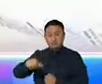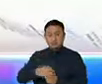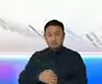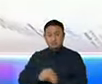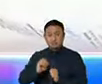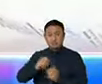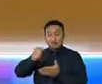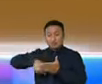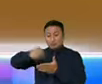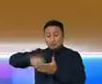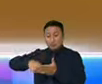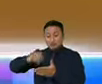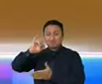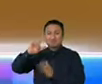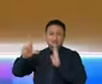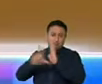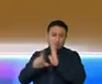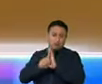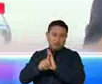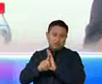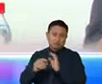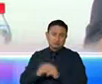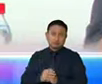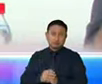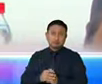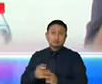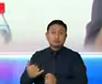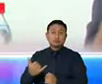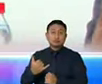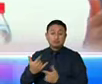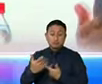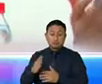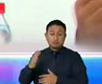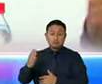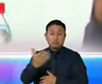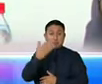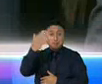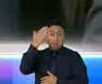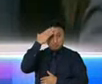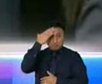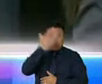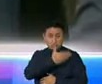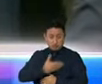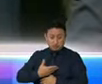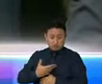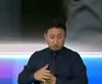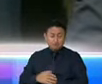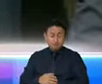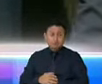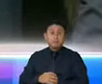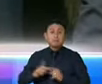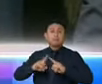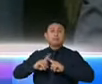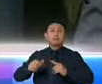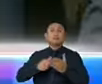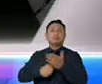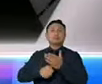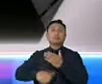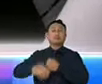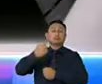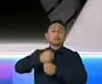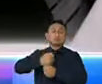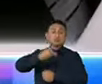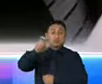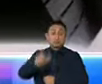función pública. Esta situación afirmó que ya es de conocimiento del presidente Moreno. Sin embargo, el ministro de Trabajo, Raúl Ledesma, informó